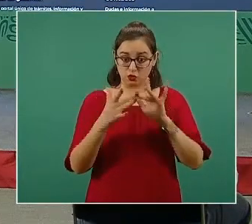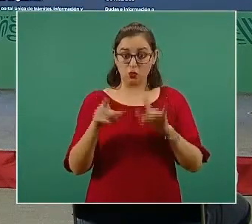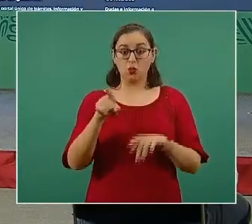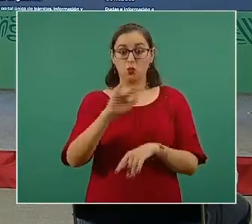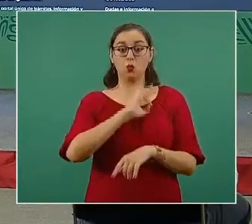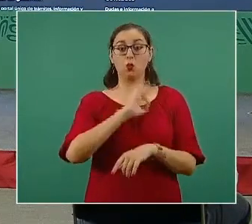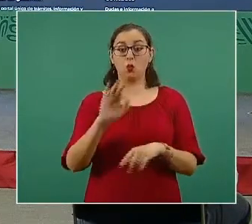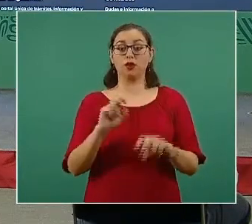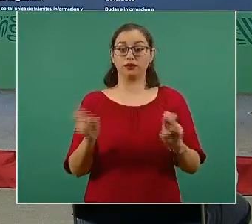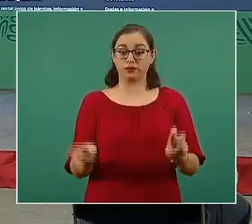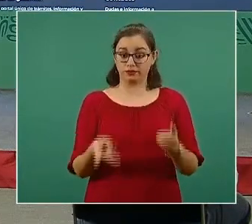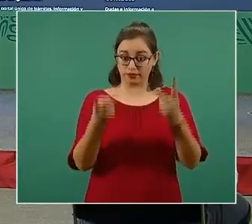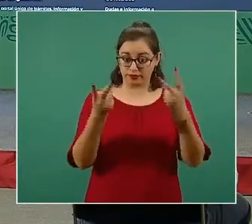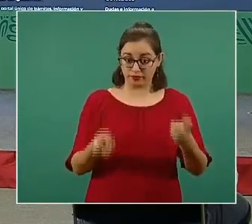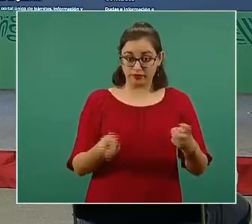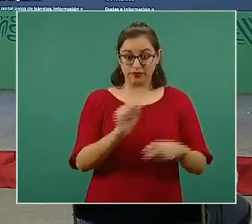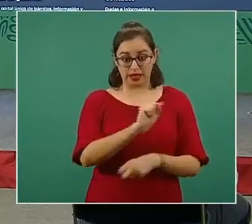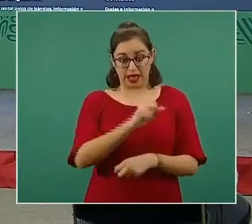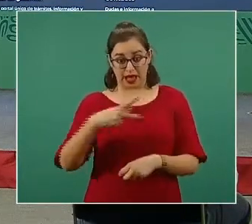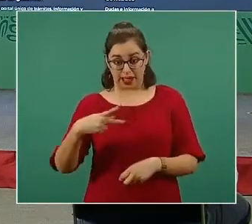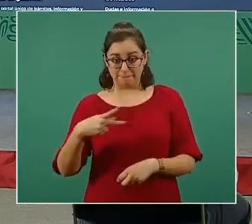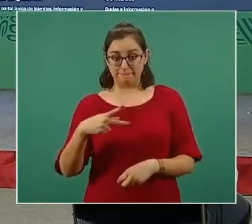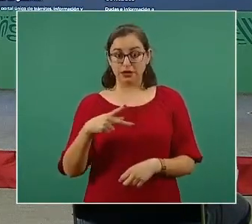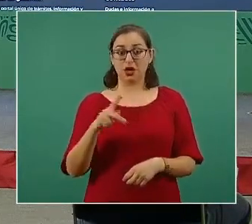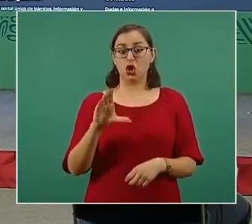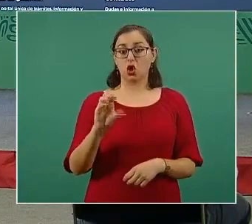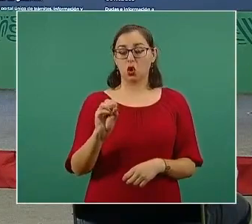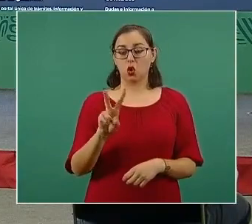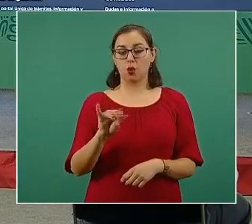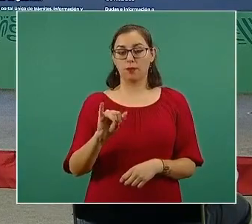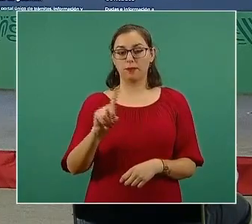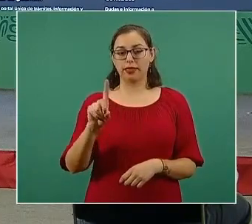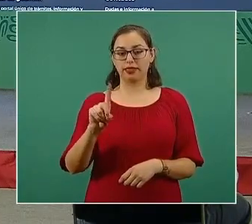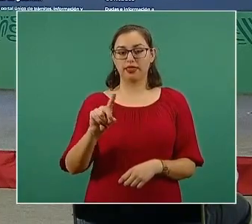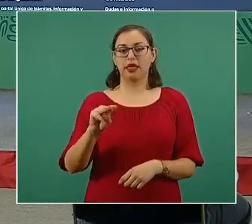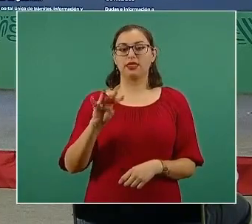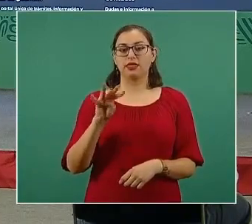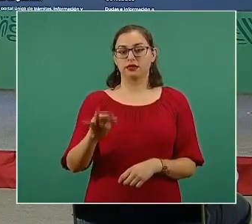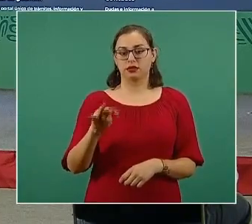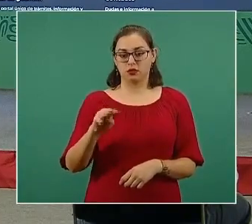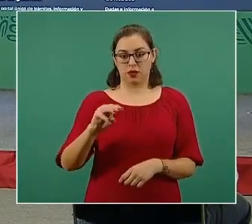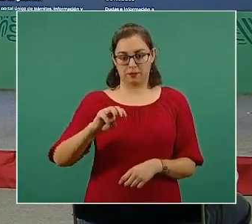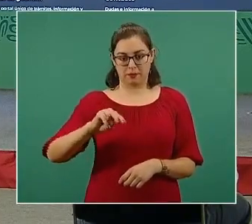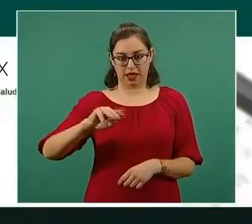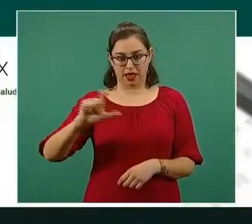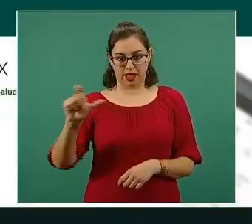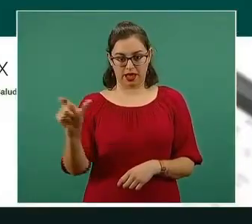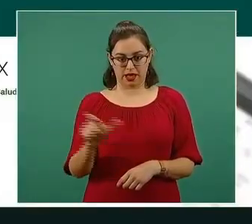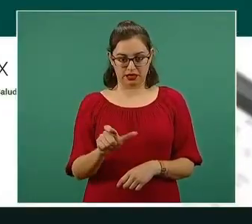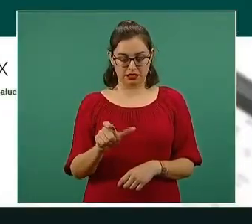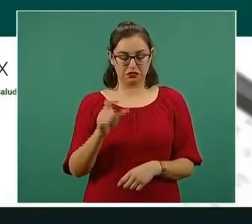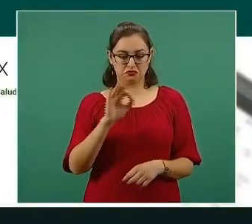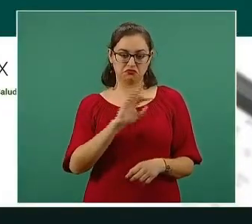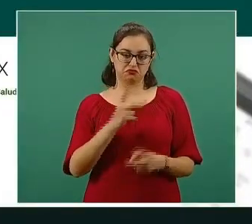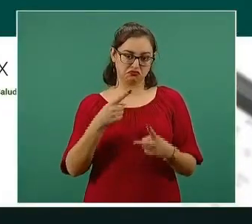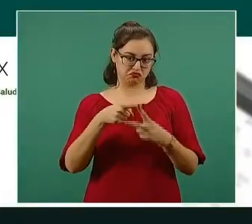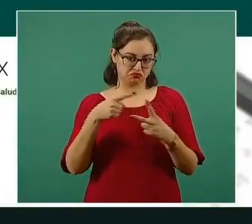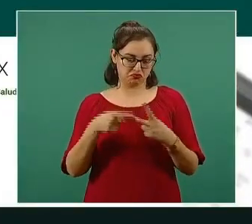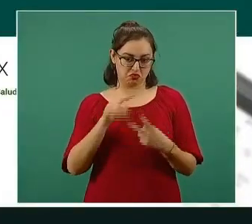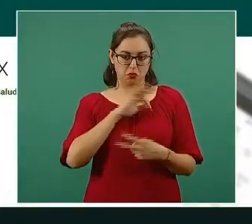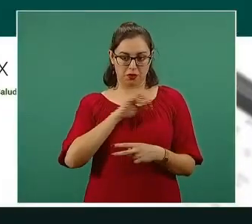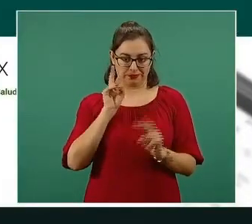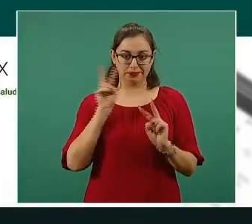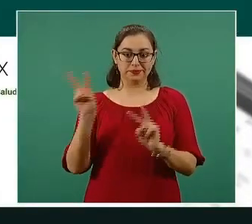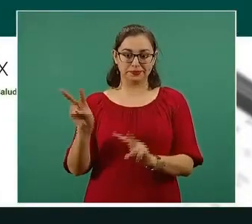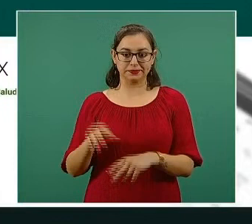descargar primariamente la aplicación COVID-19 MX a través de Google Play o el App Store, y también